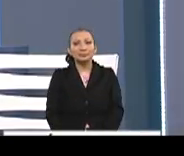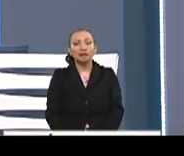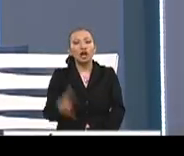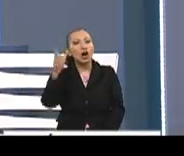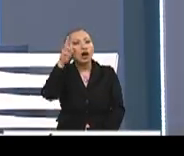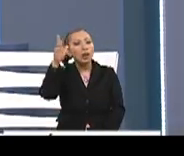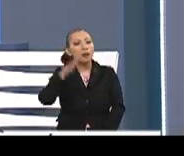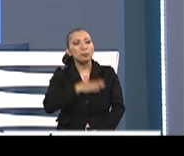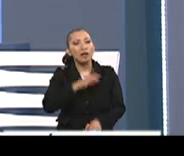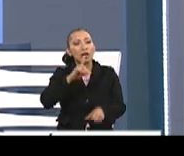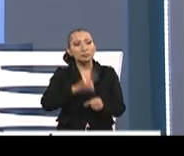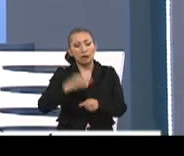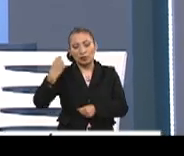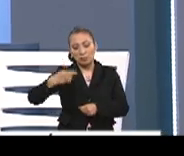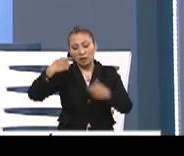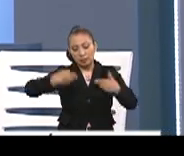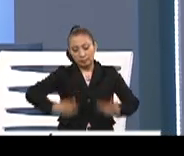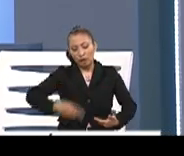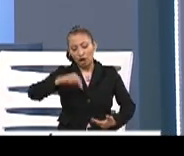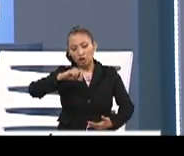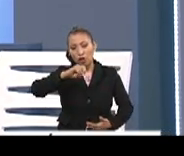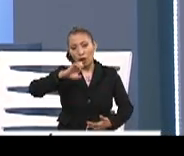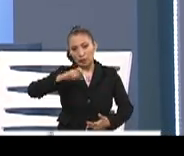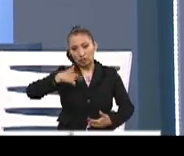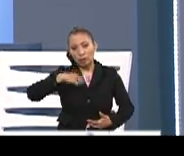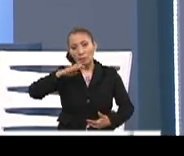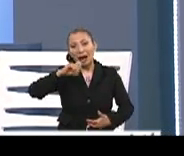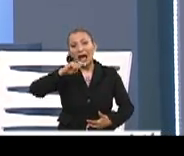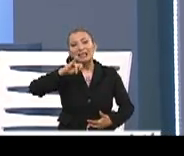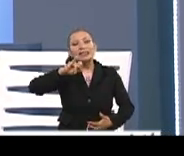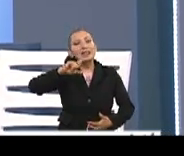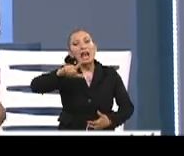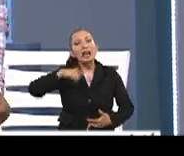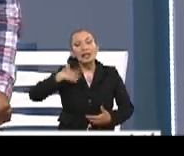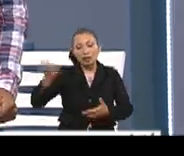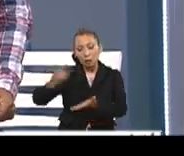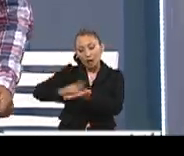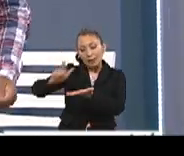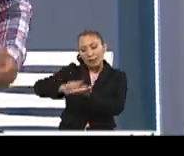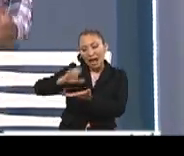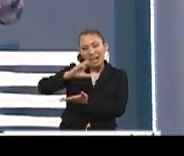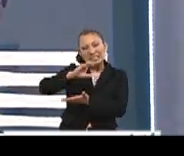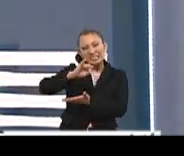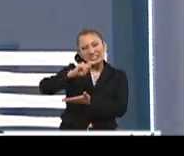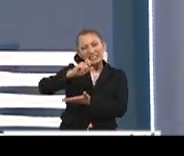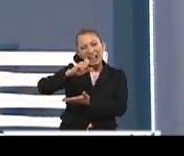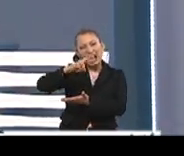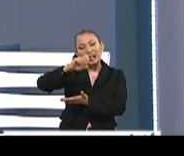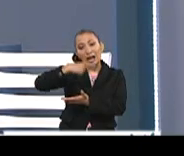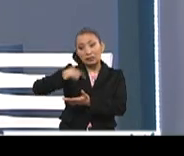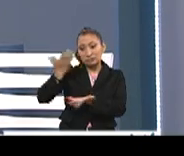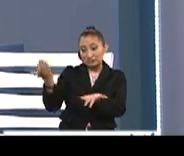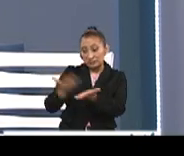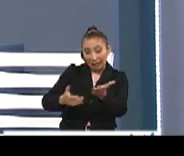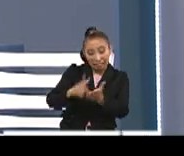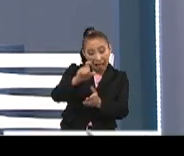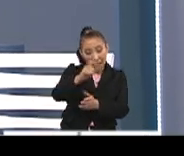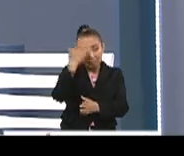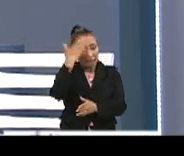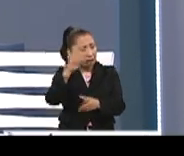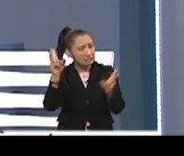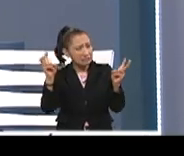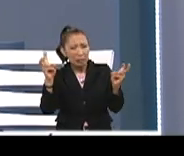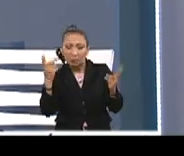Hola, ¿qué tal? Buenos días. Bueno, mi nombre es Noé. Soy de Batial Mantenimiento de Cisternas. La escasez de agua es un tema